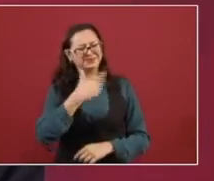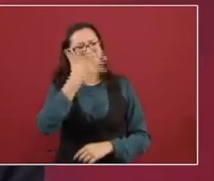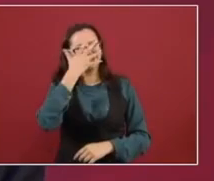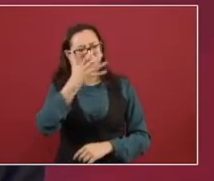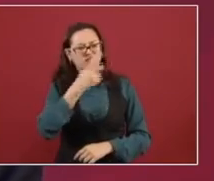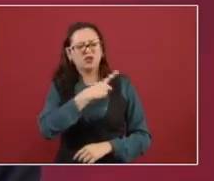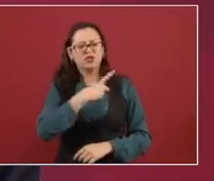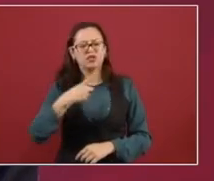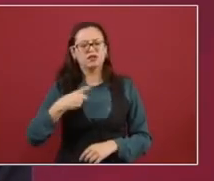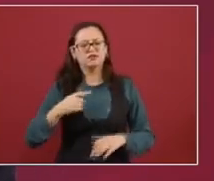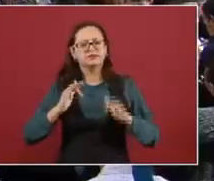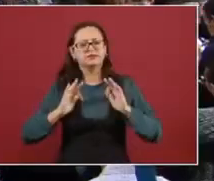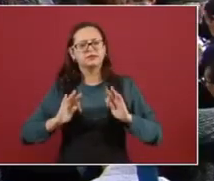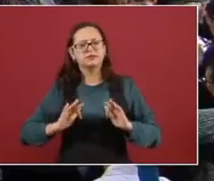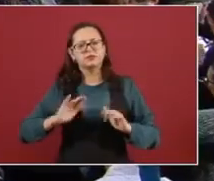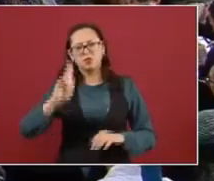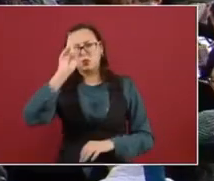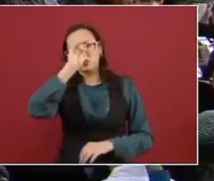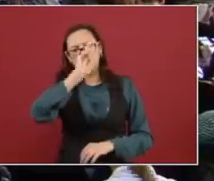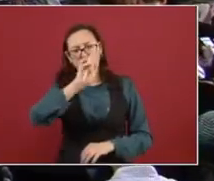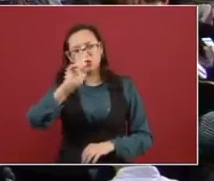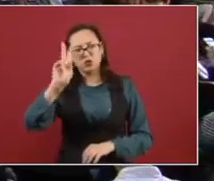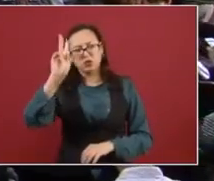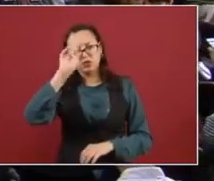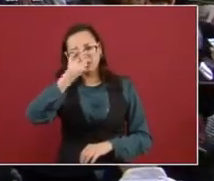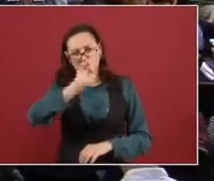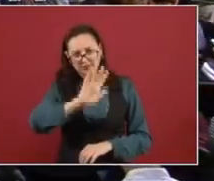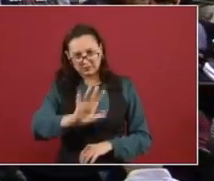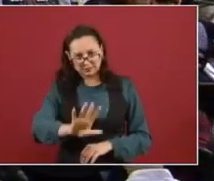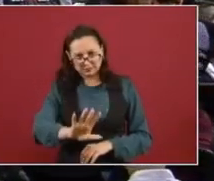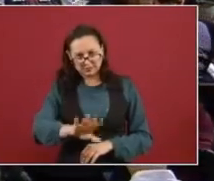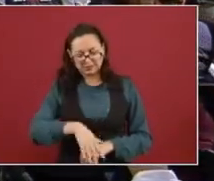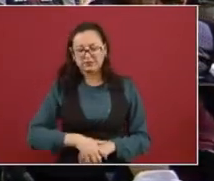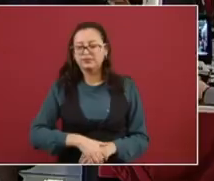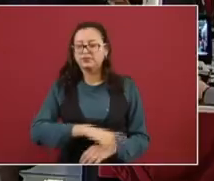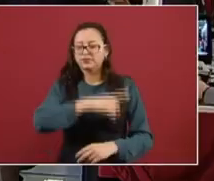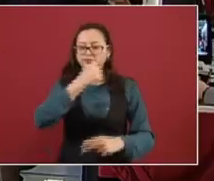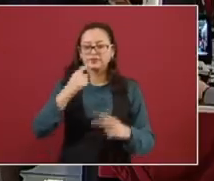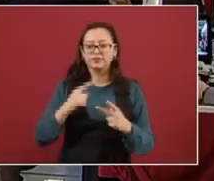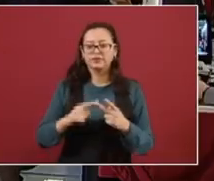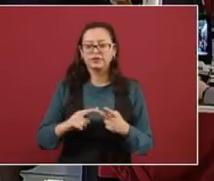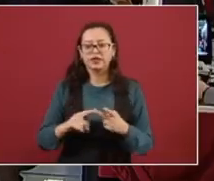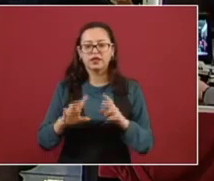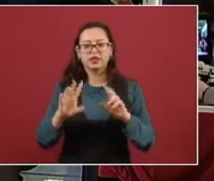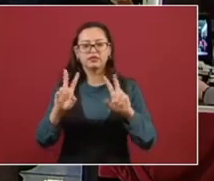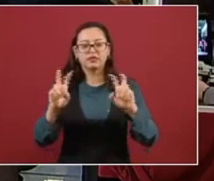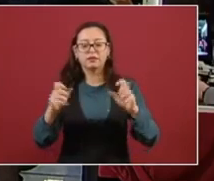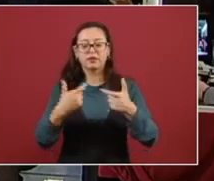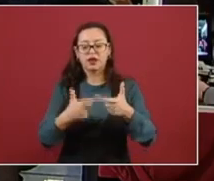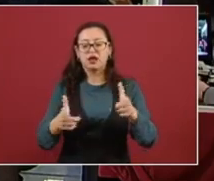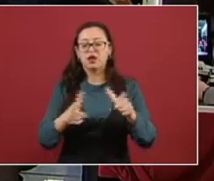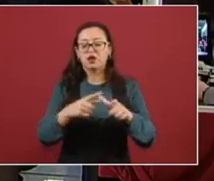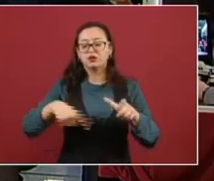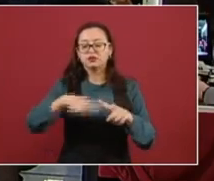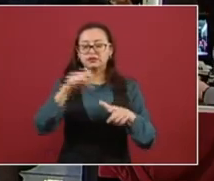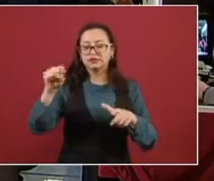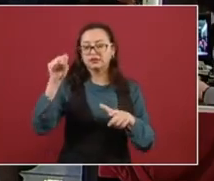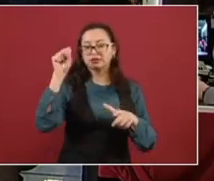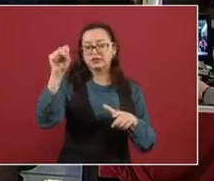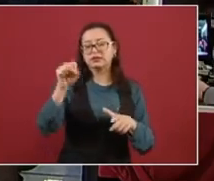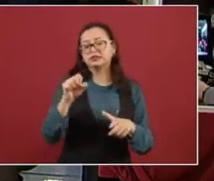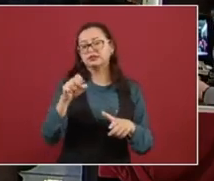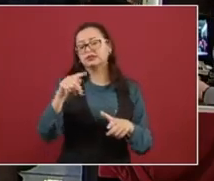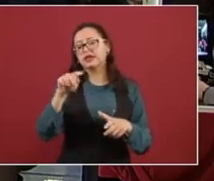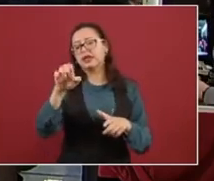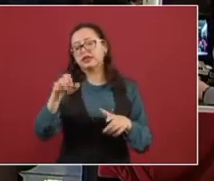con prudencia. En cuanto a la segunda pregunta, presidente, sobre la CENTE, si hay certeza de que después